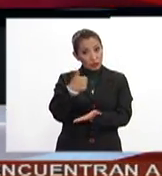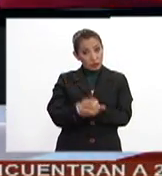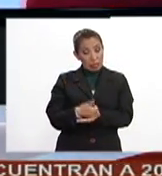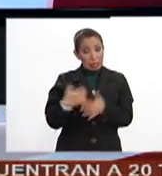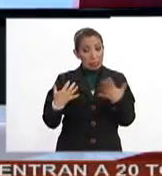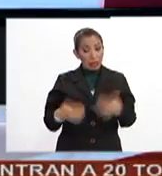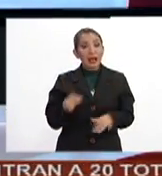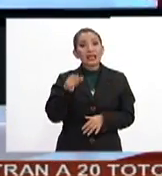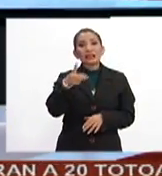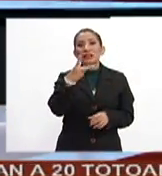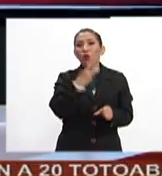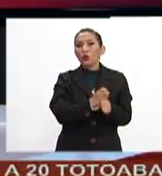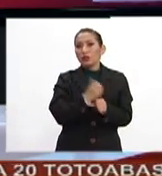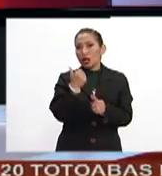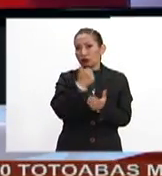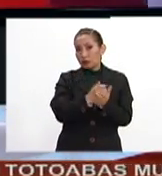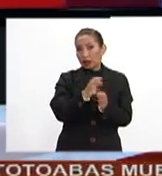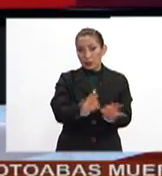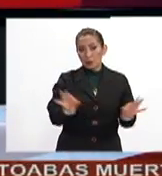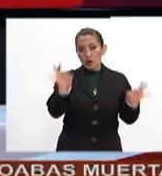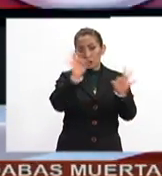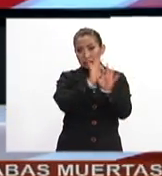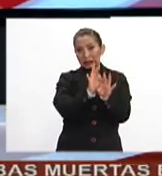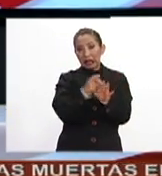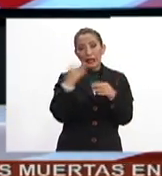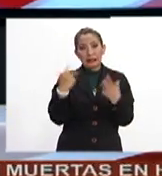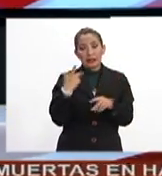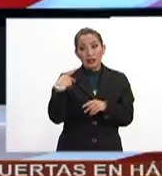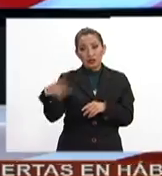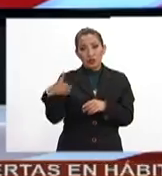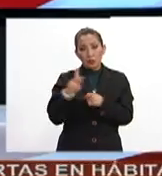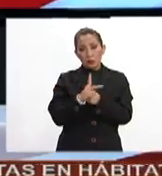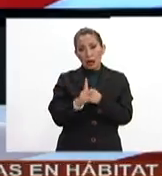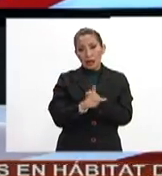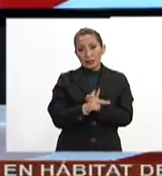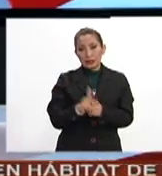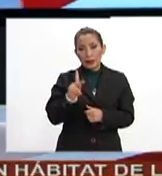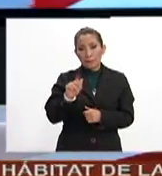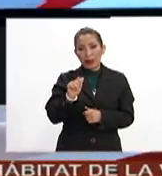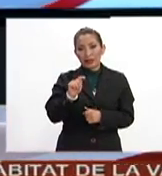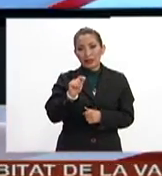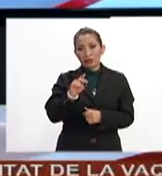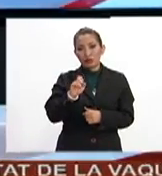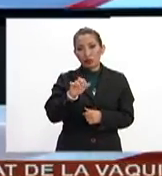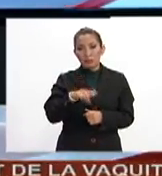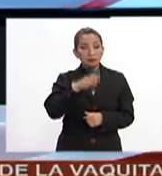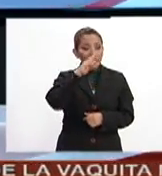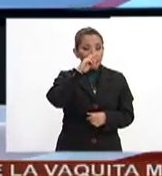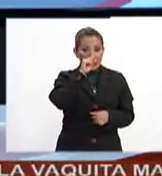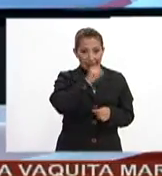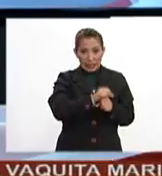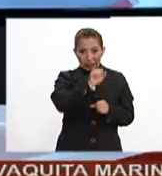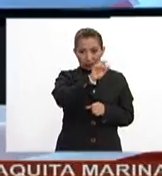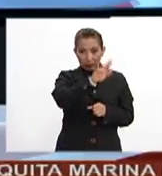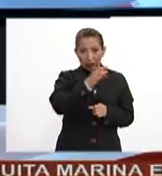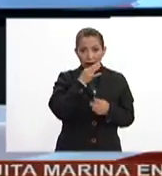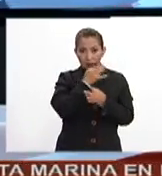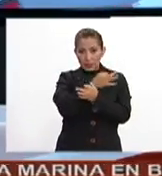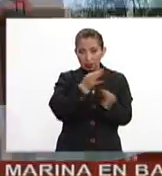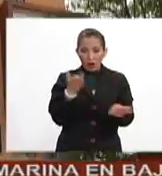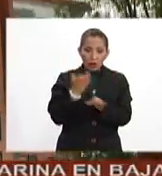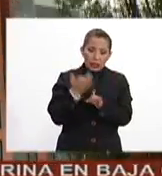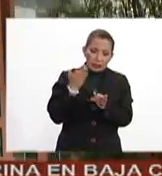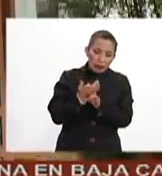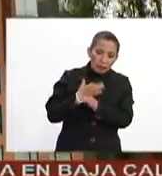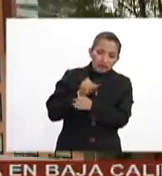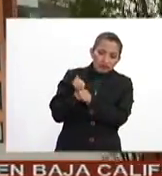por supuesto, en la segunda ciudad más importante del país, en San Petersburgo. La Secretaría de Relaciones Exteriores informó que hasta